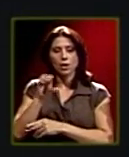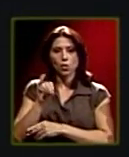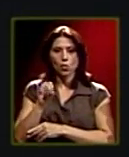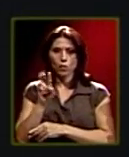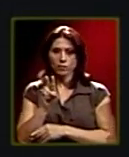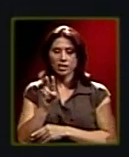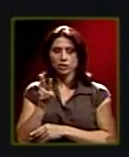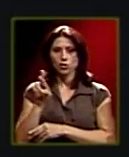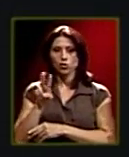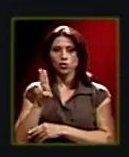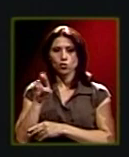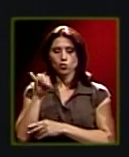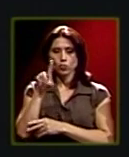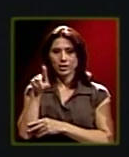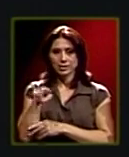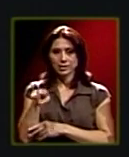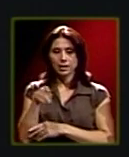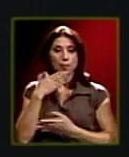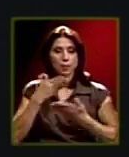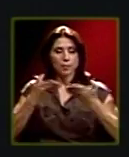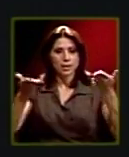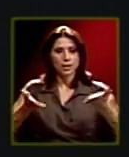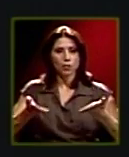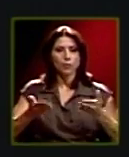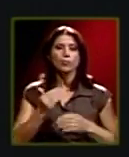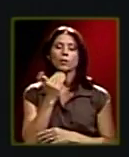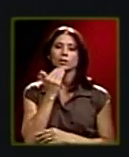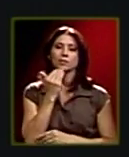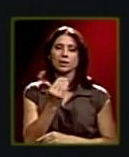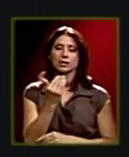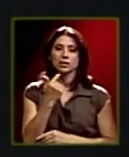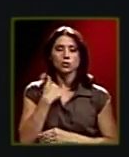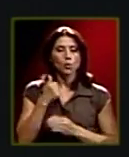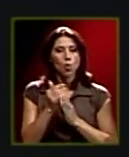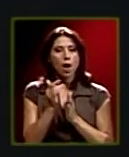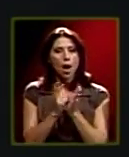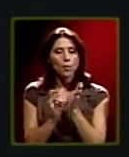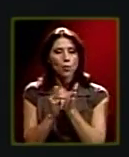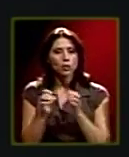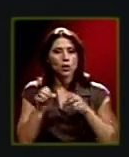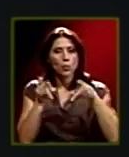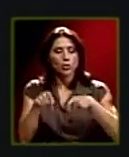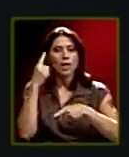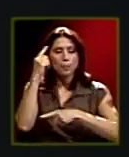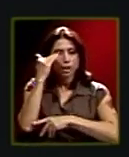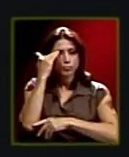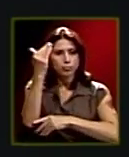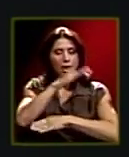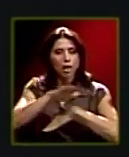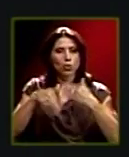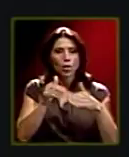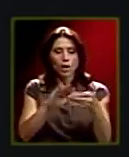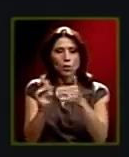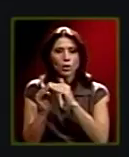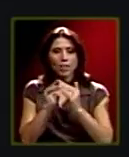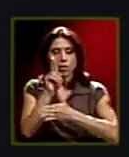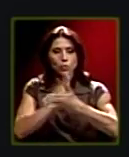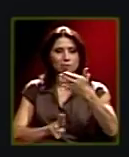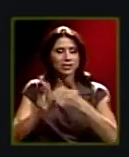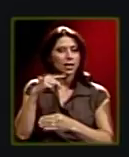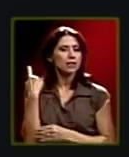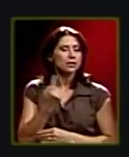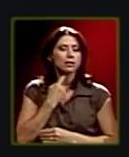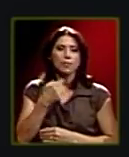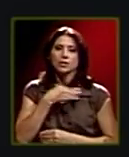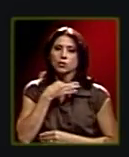ministro. Muchísimas gracias, don Juan Rafael. Aprovecho la oportunidad para enviar un cordial saludo a toda la comunidad universitaria. Siempre es un